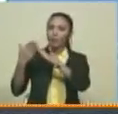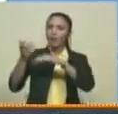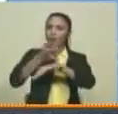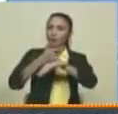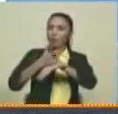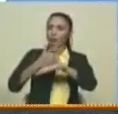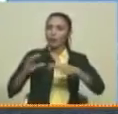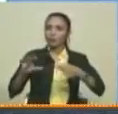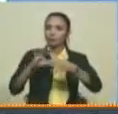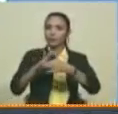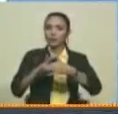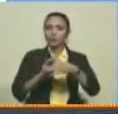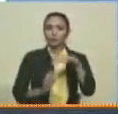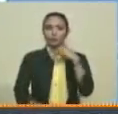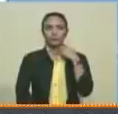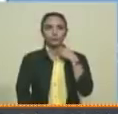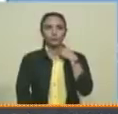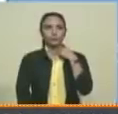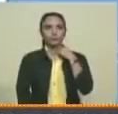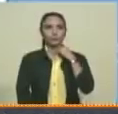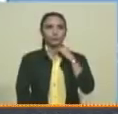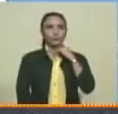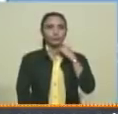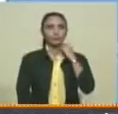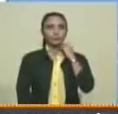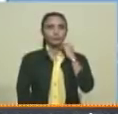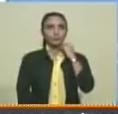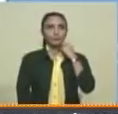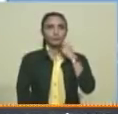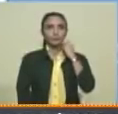el gobierno de las comunidades a nivel nacional,